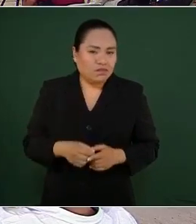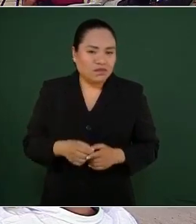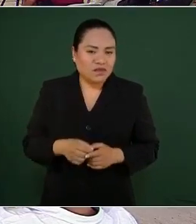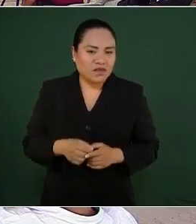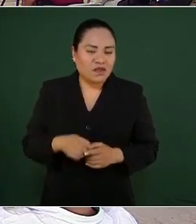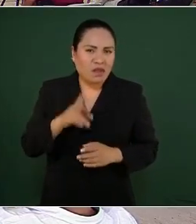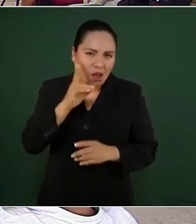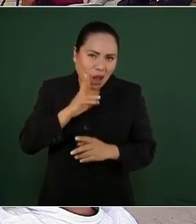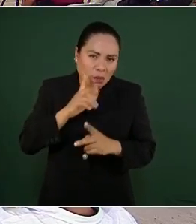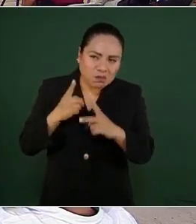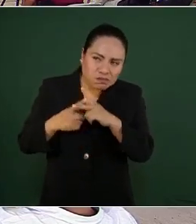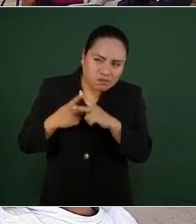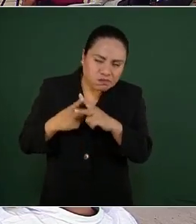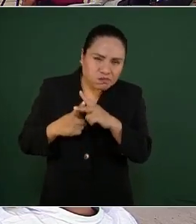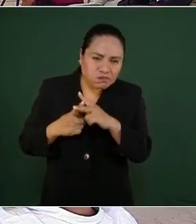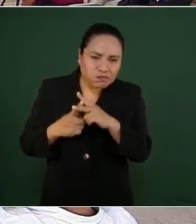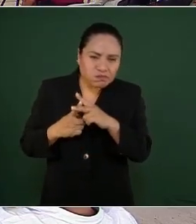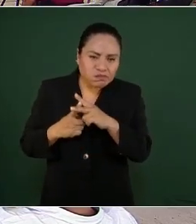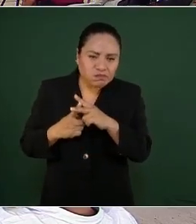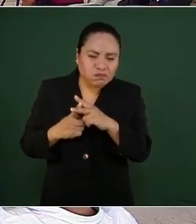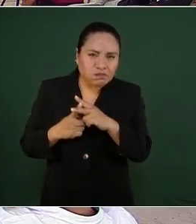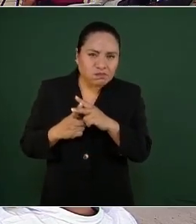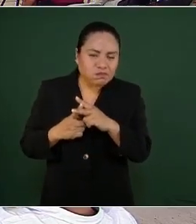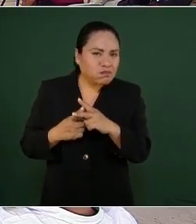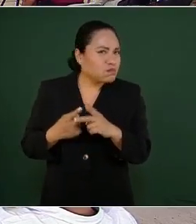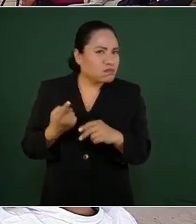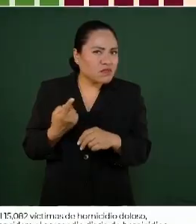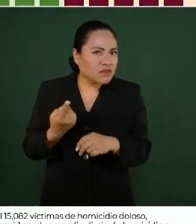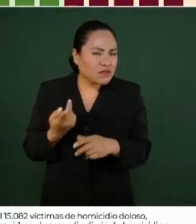sumas, ¿qué es lo que hace